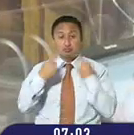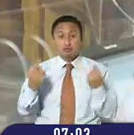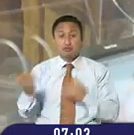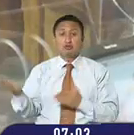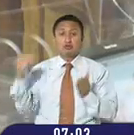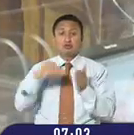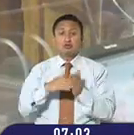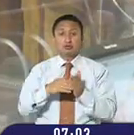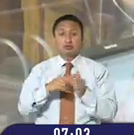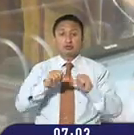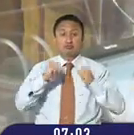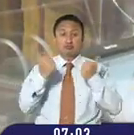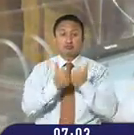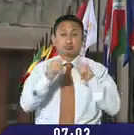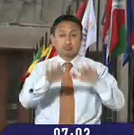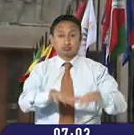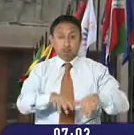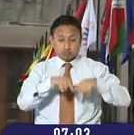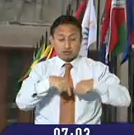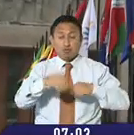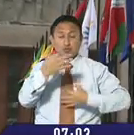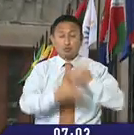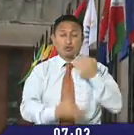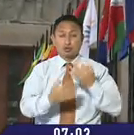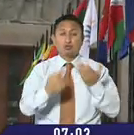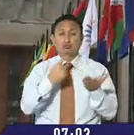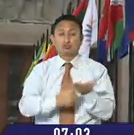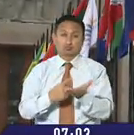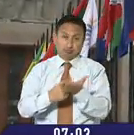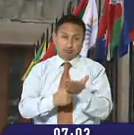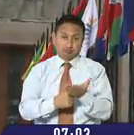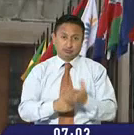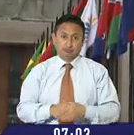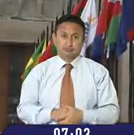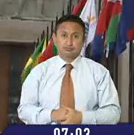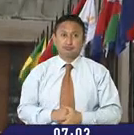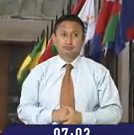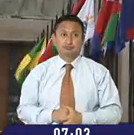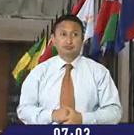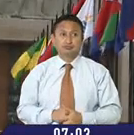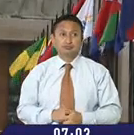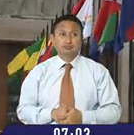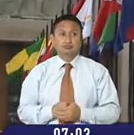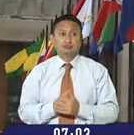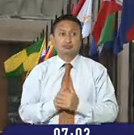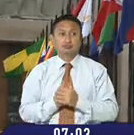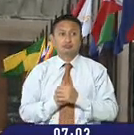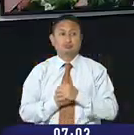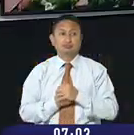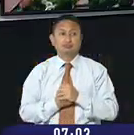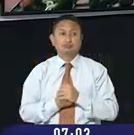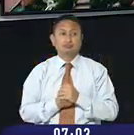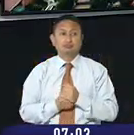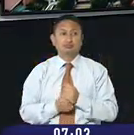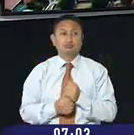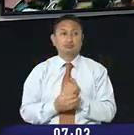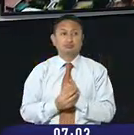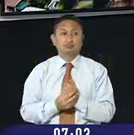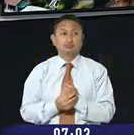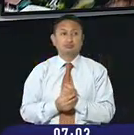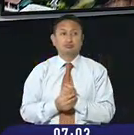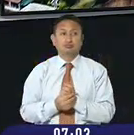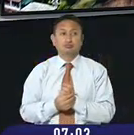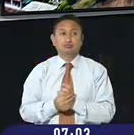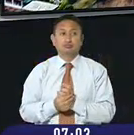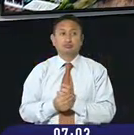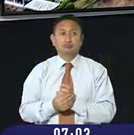Pleno para tratar dicho juicio político, informó Valeria Navarro. Y la posibilidad de que